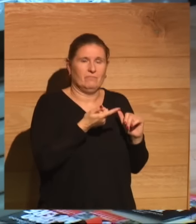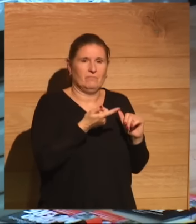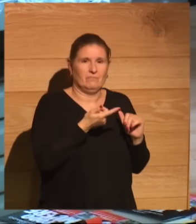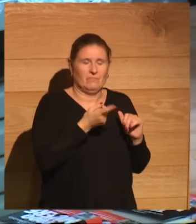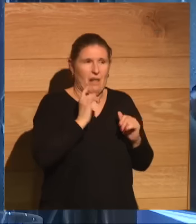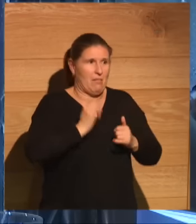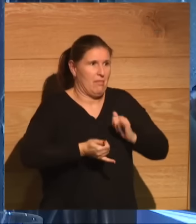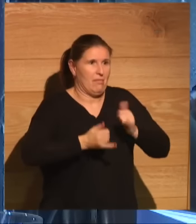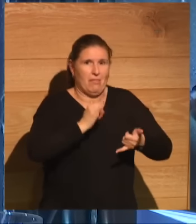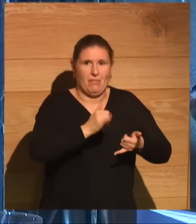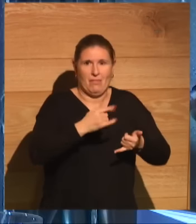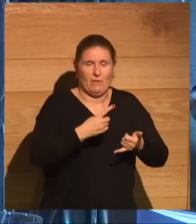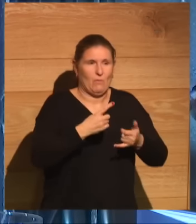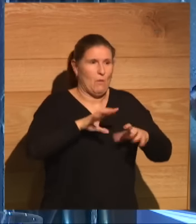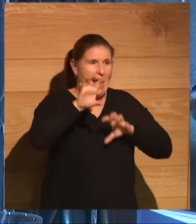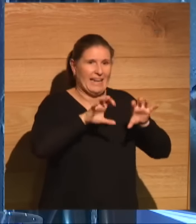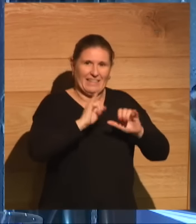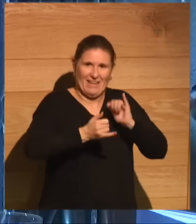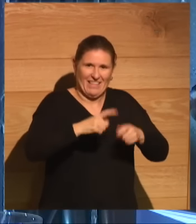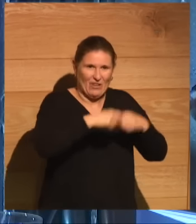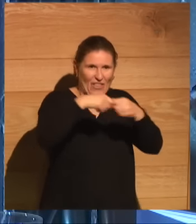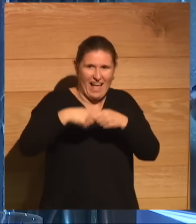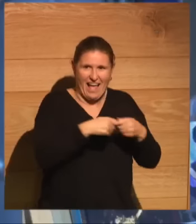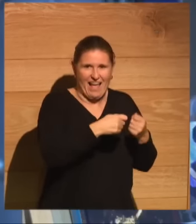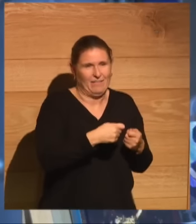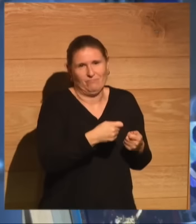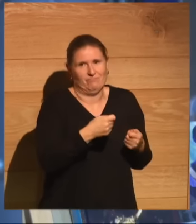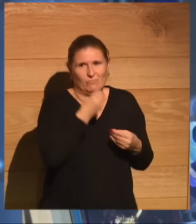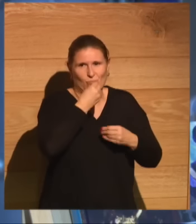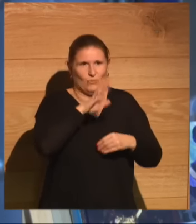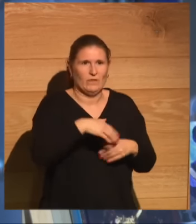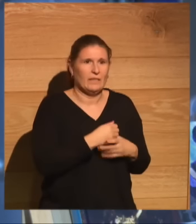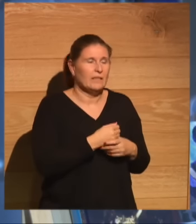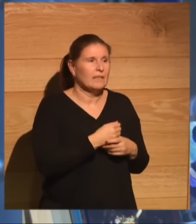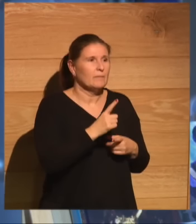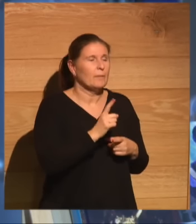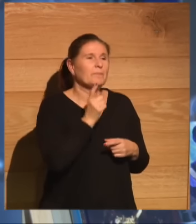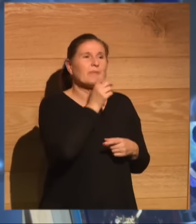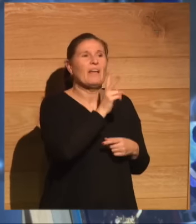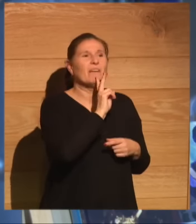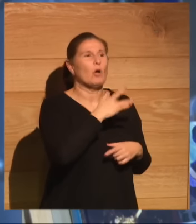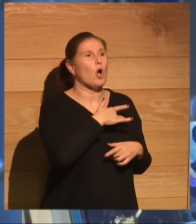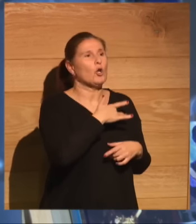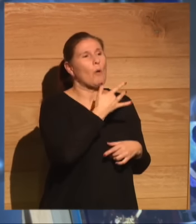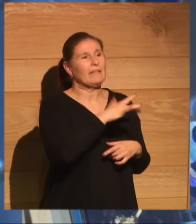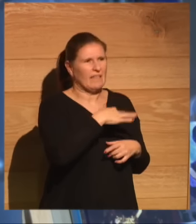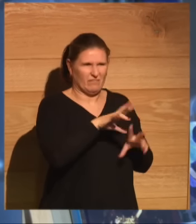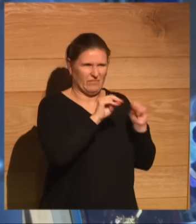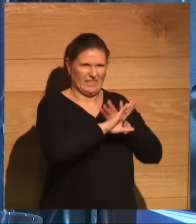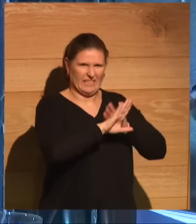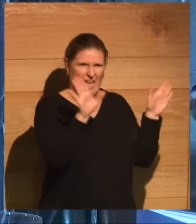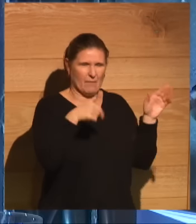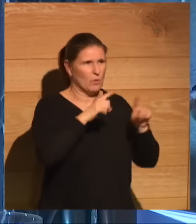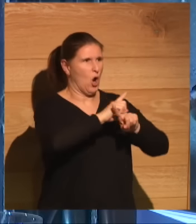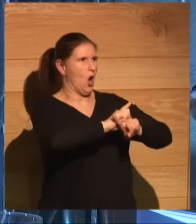verdad que él siente. Podríamos acabar con el verbo romantizar aquí y ahora en este programa. Sí, podemos prohibirlo